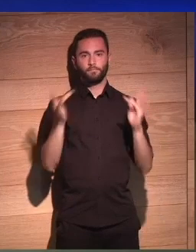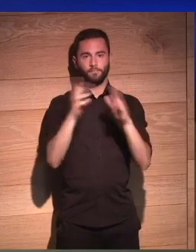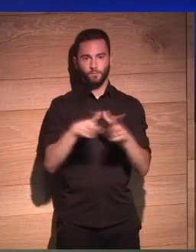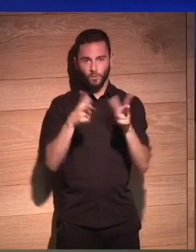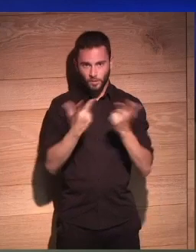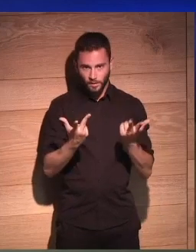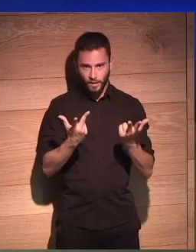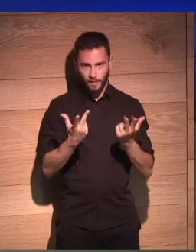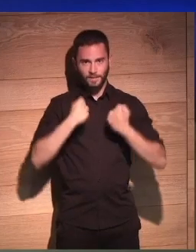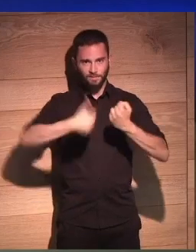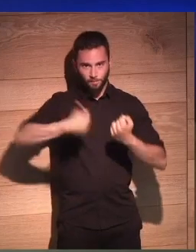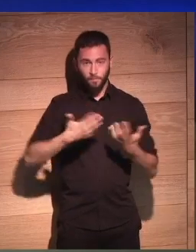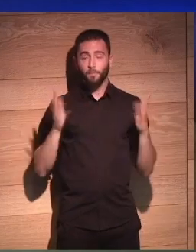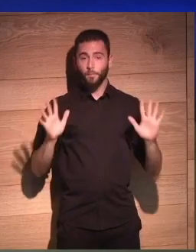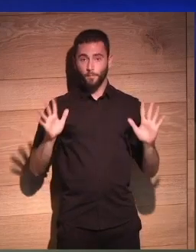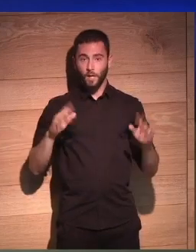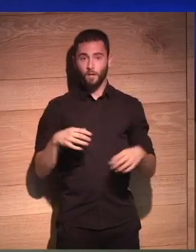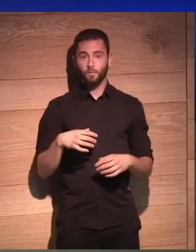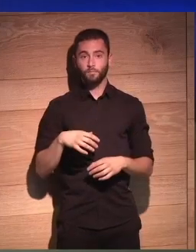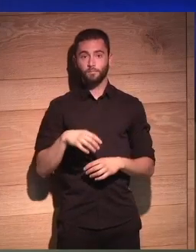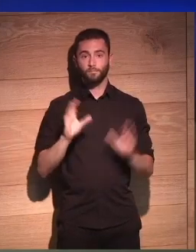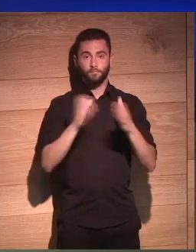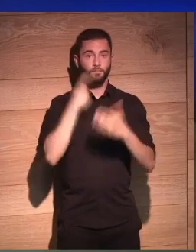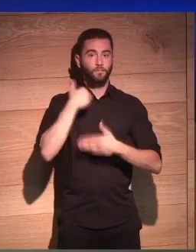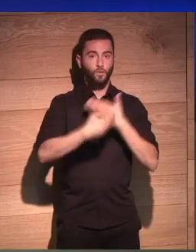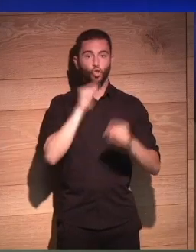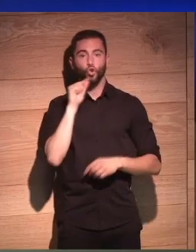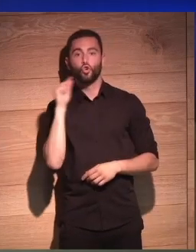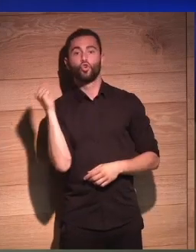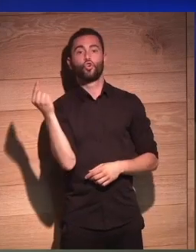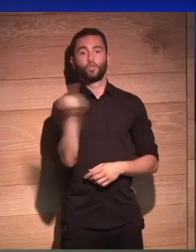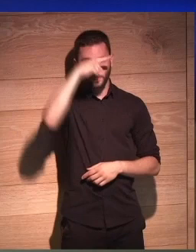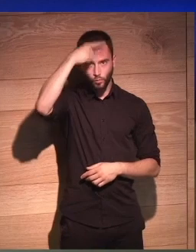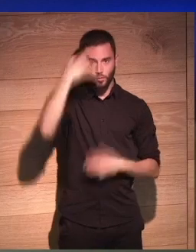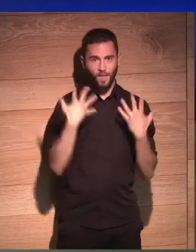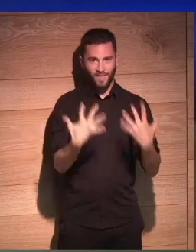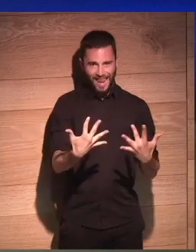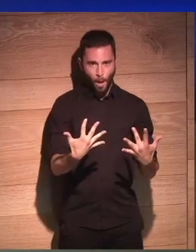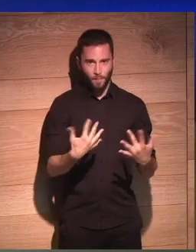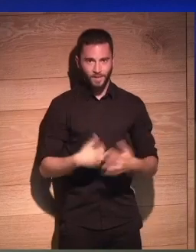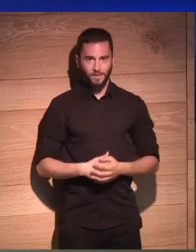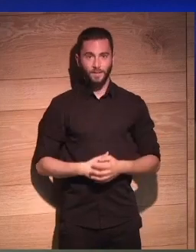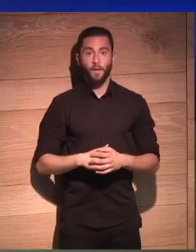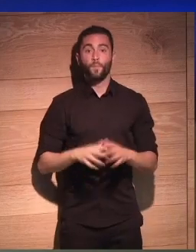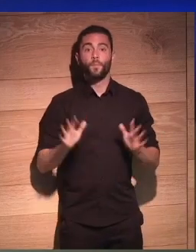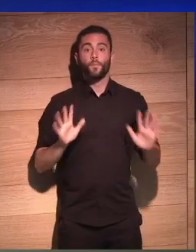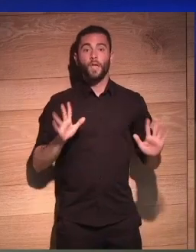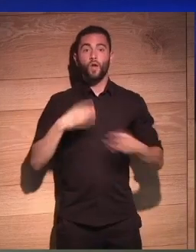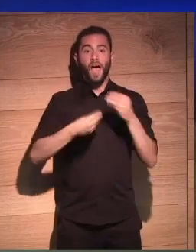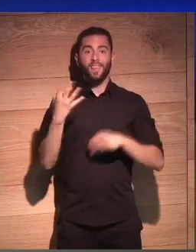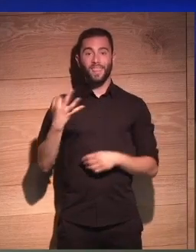Pero ha sido contagiado ese ritual del té por la cultura de la prisa. Pero lo que tenemos que